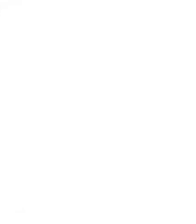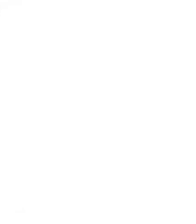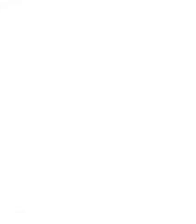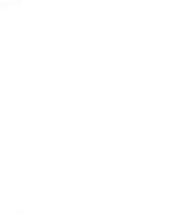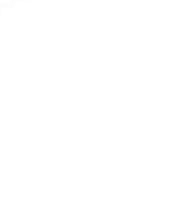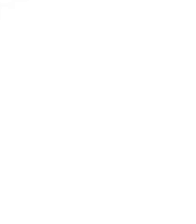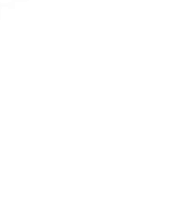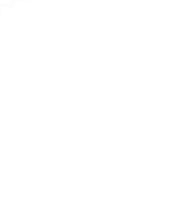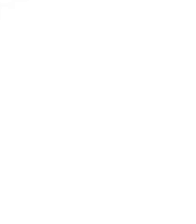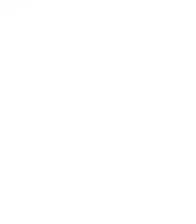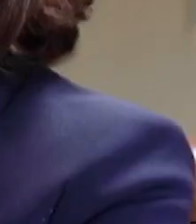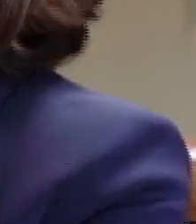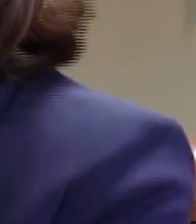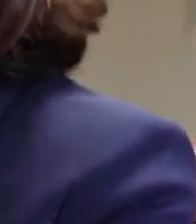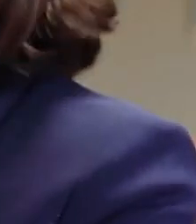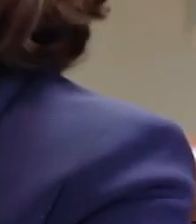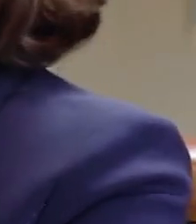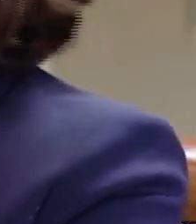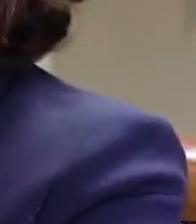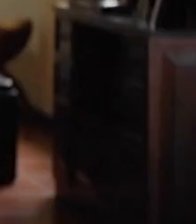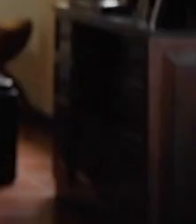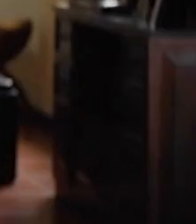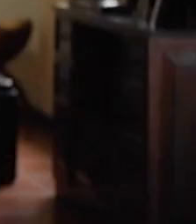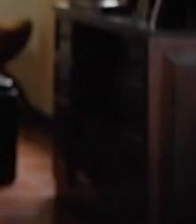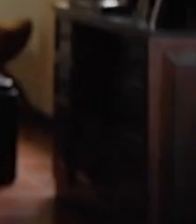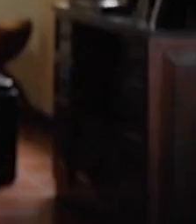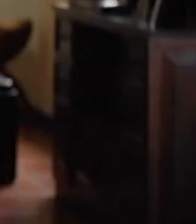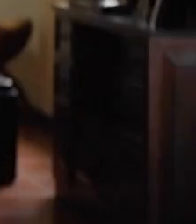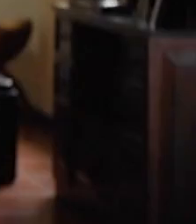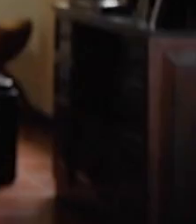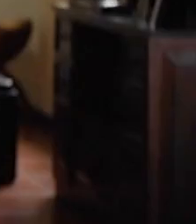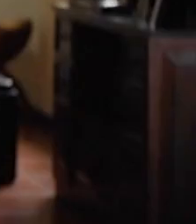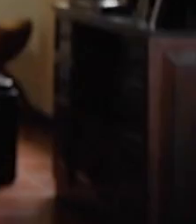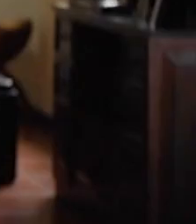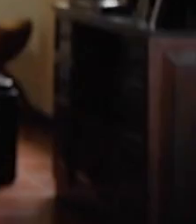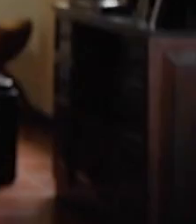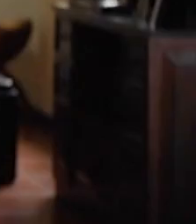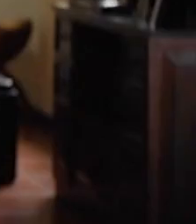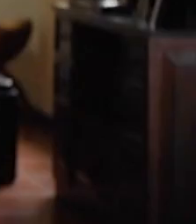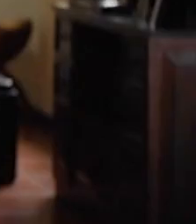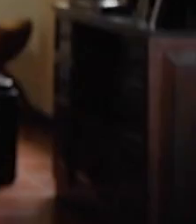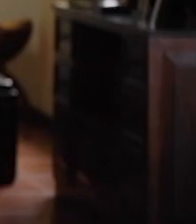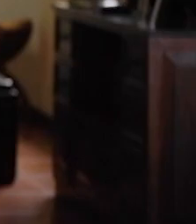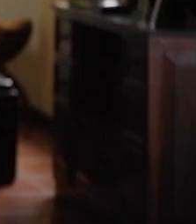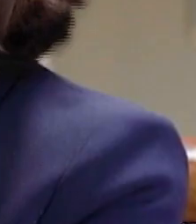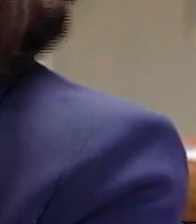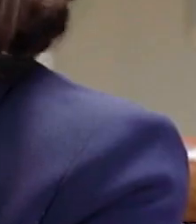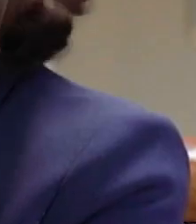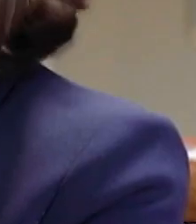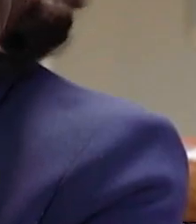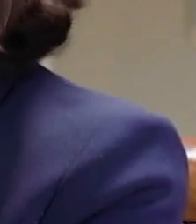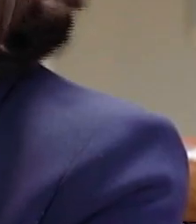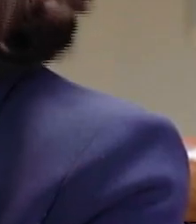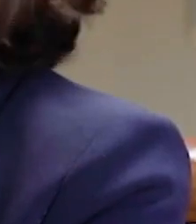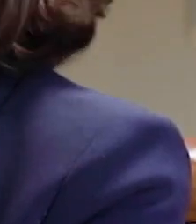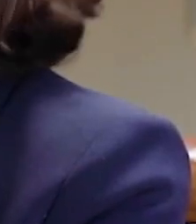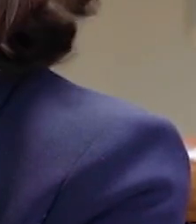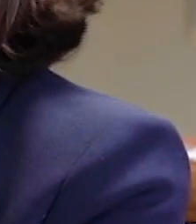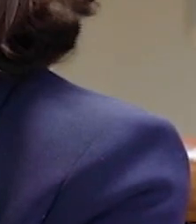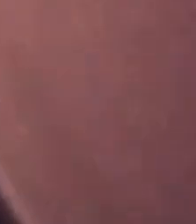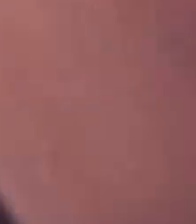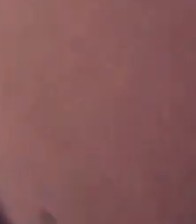Consúltelo aquí, Banco Popular. Aquel puente que usted quería quedó ahí atrapado en las redes de un sistema político que no permiten que las